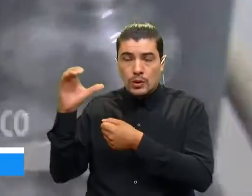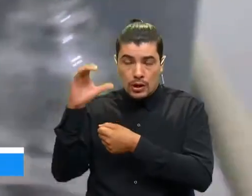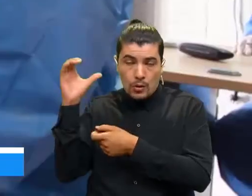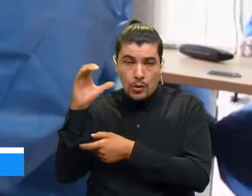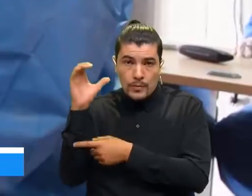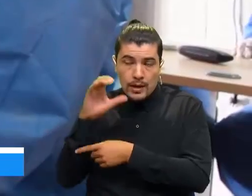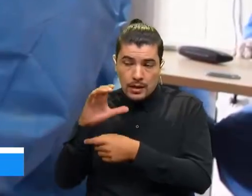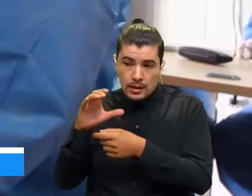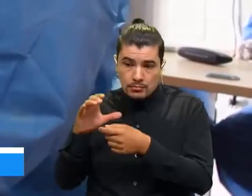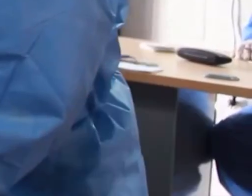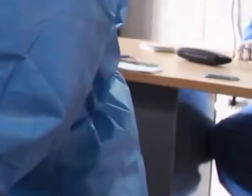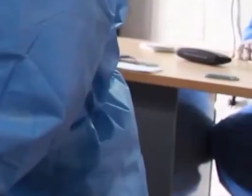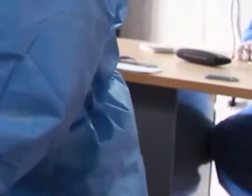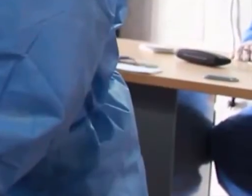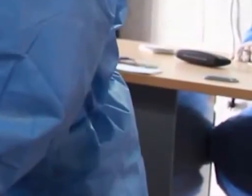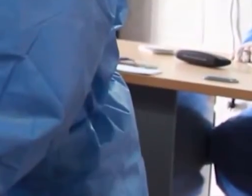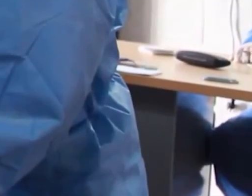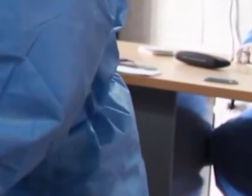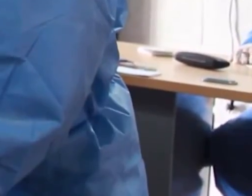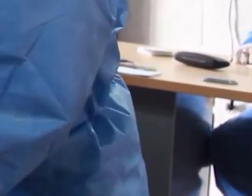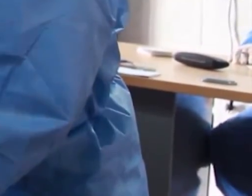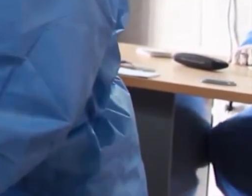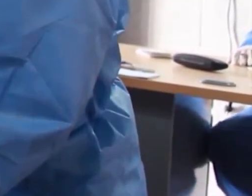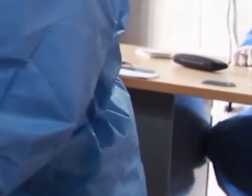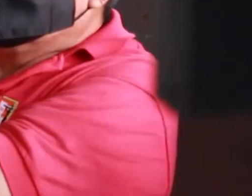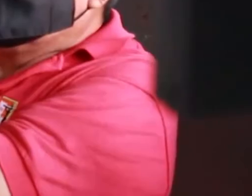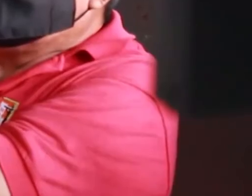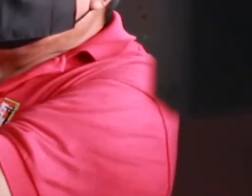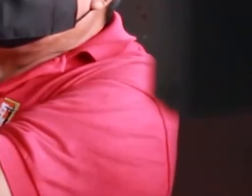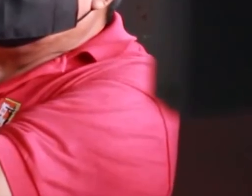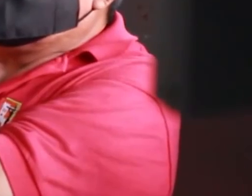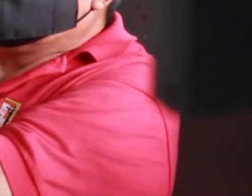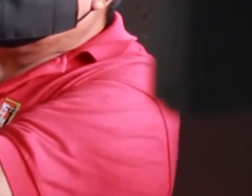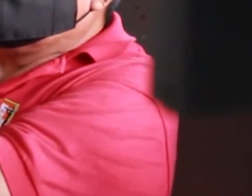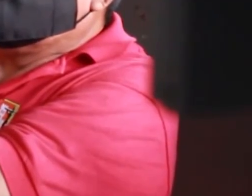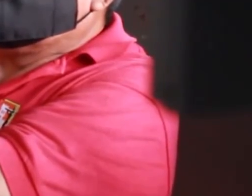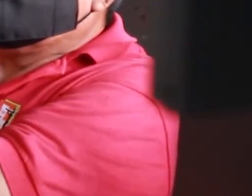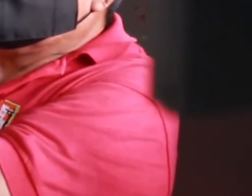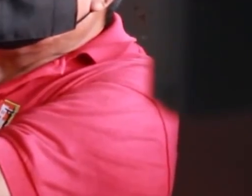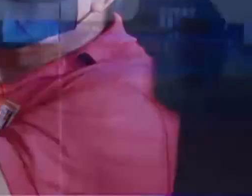COVID-19, tales como la reducción de número de casos confirmados diarios y número de muertes.